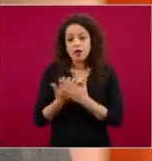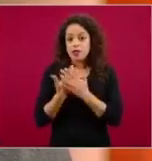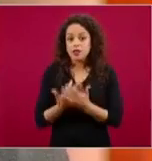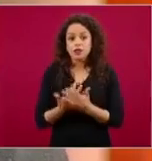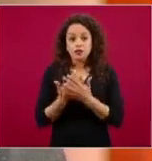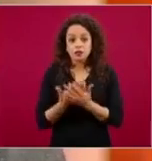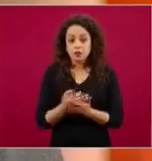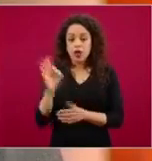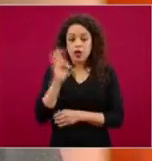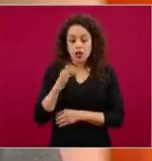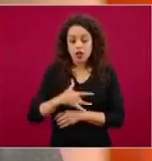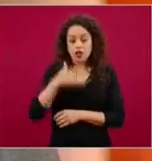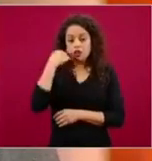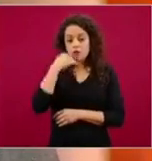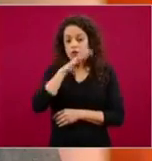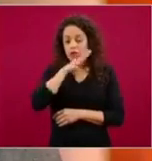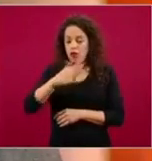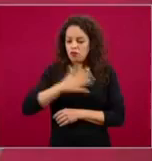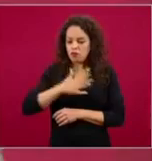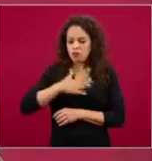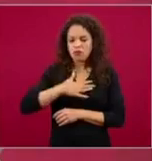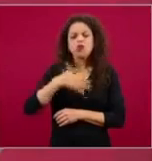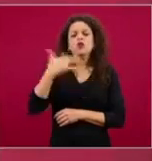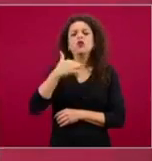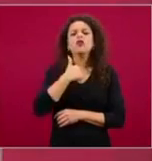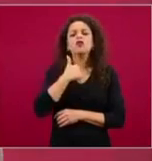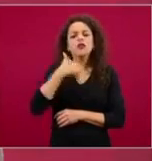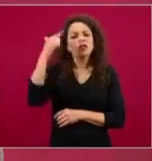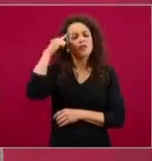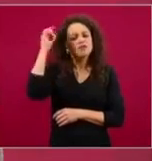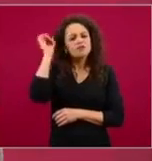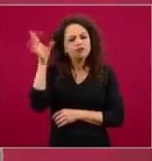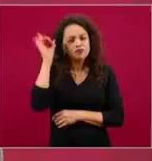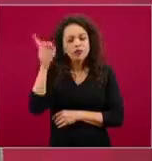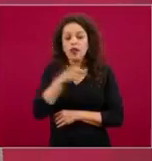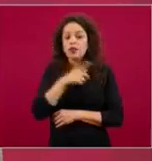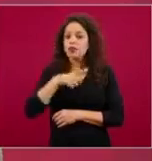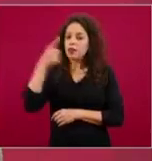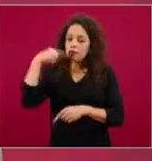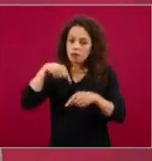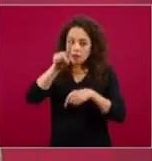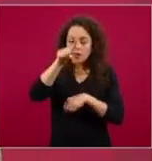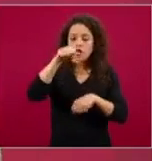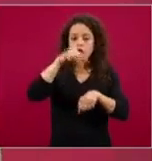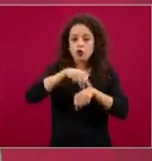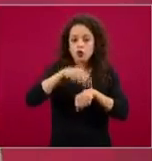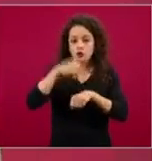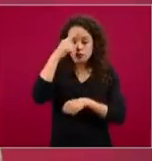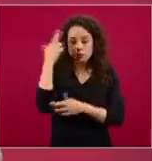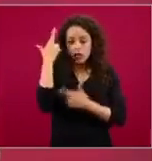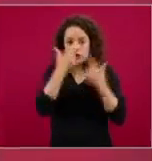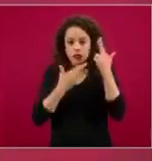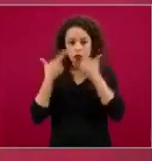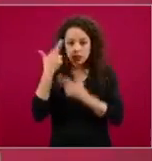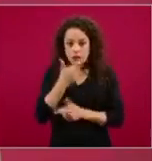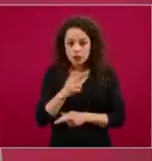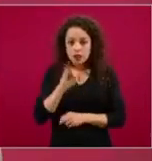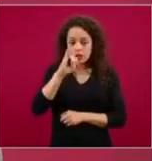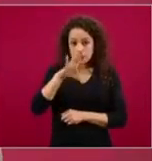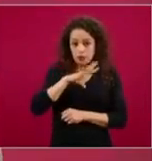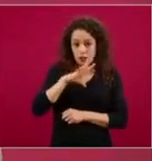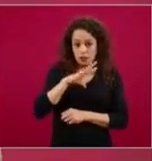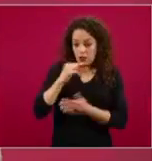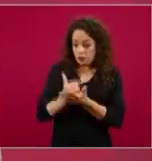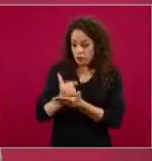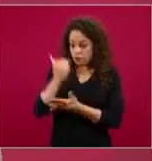fiebre, tos, dolor de garganta, dolor de cabeza, vaya a una unidad médica a que le evalúen para ver si tiene complicaciones